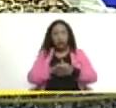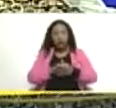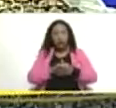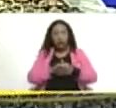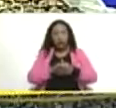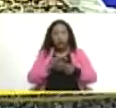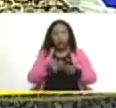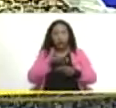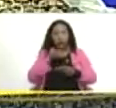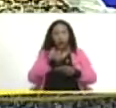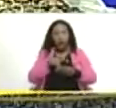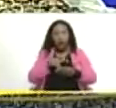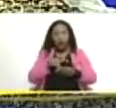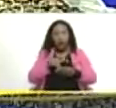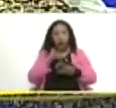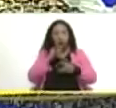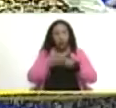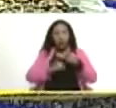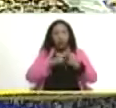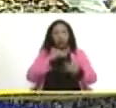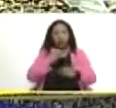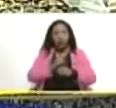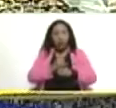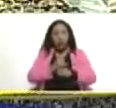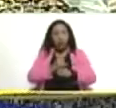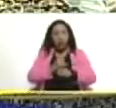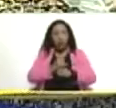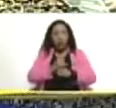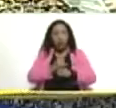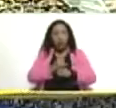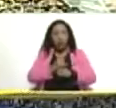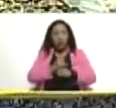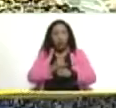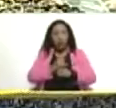nacional, internacional,